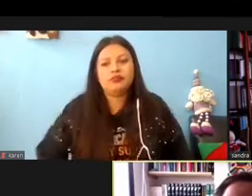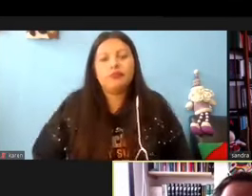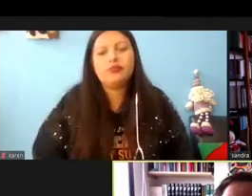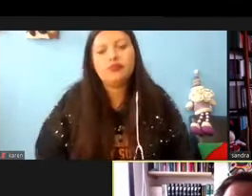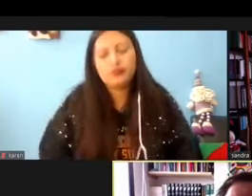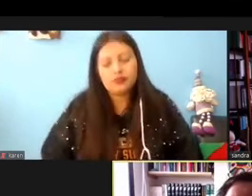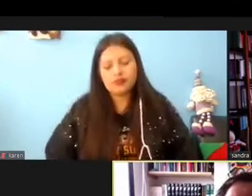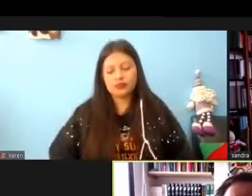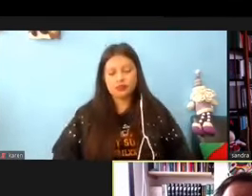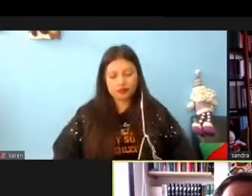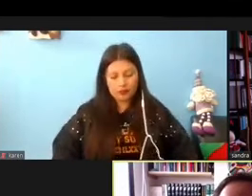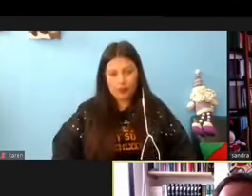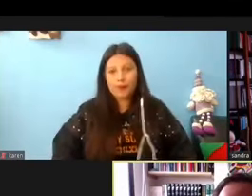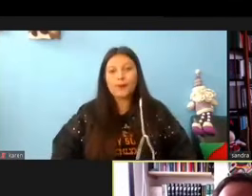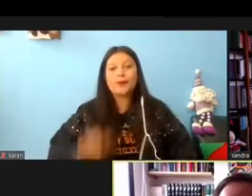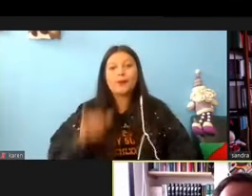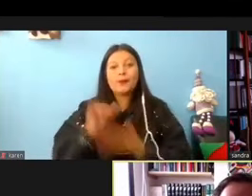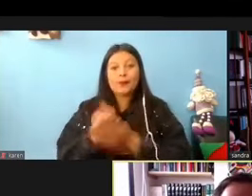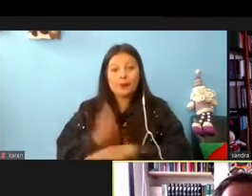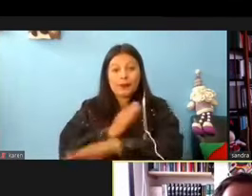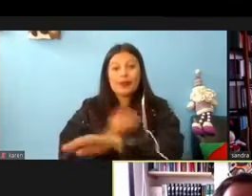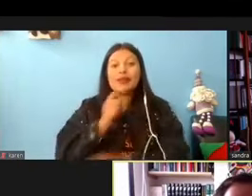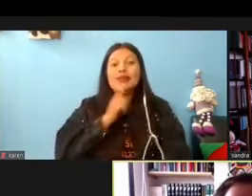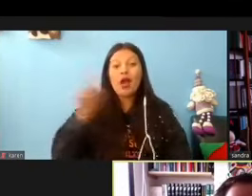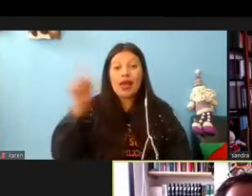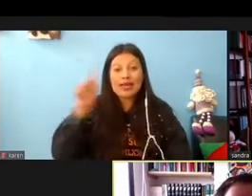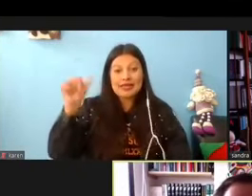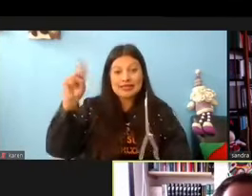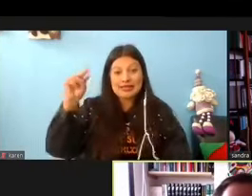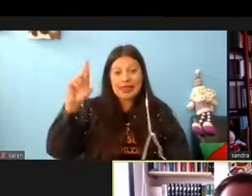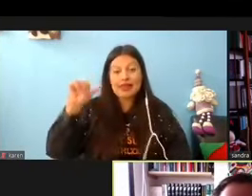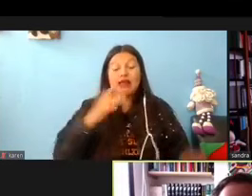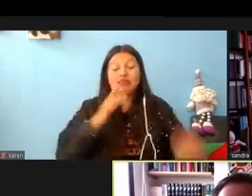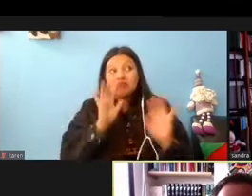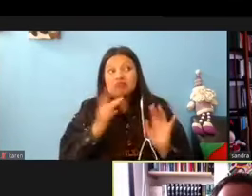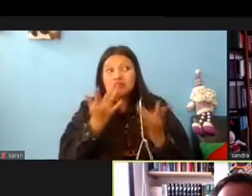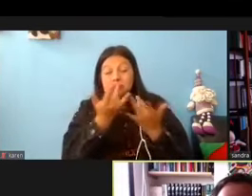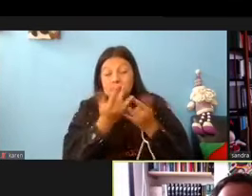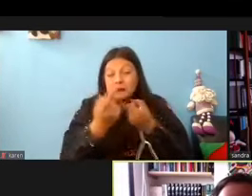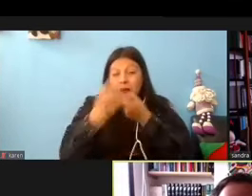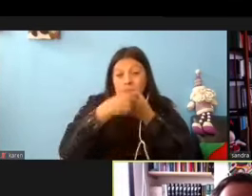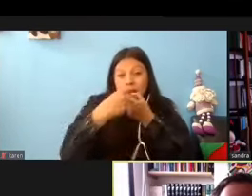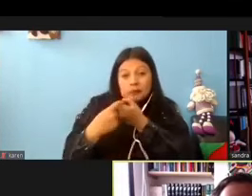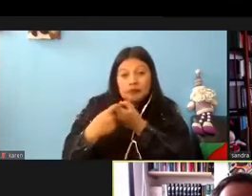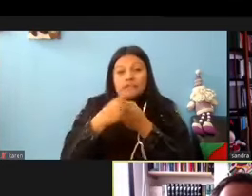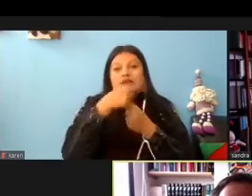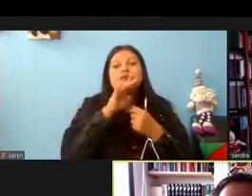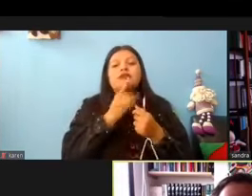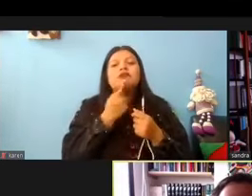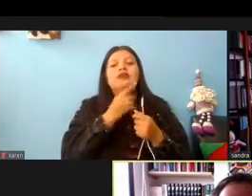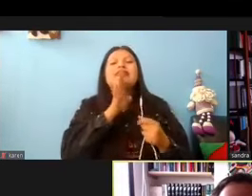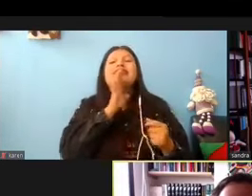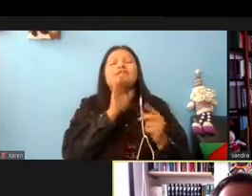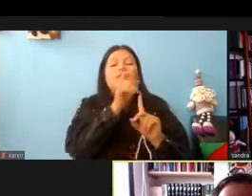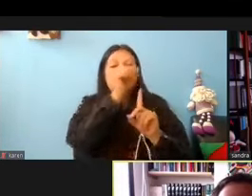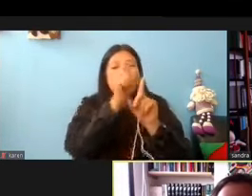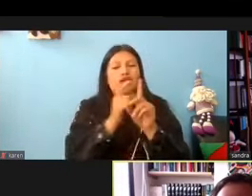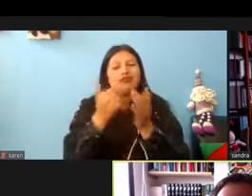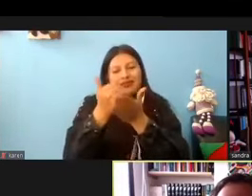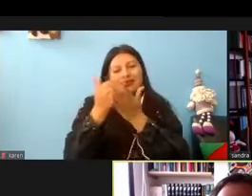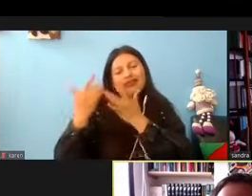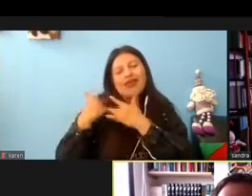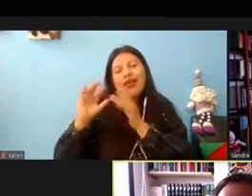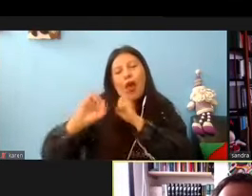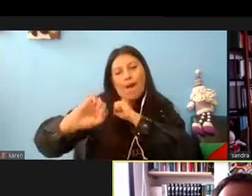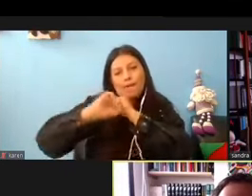Pero como comentaba Sandra, mientras ellos van entrando, y también le pedimos por favor aquí a nuestra persona que nos ayuda con el